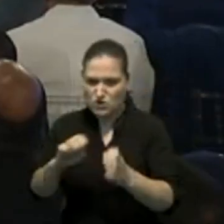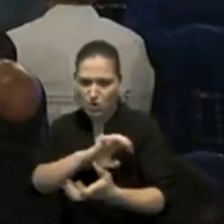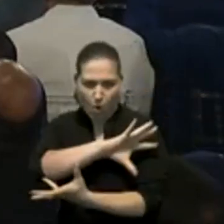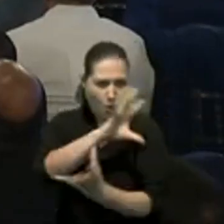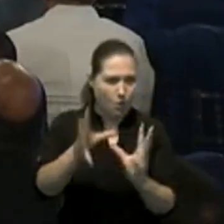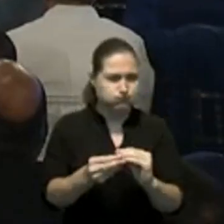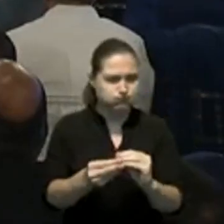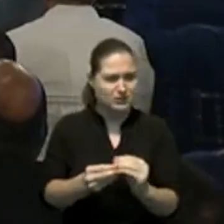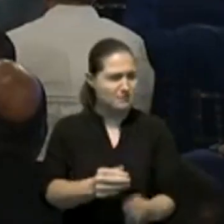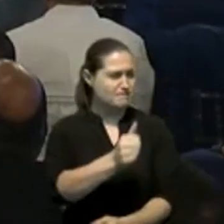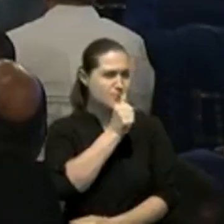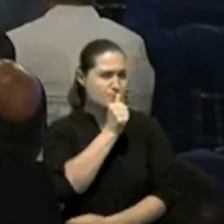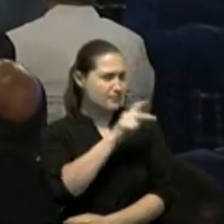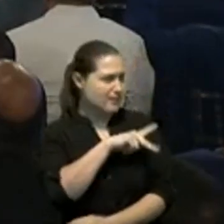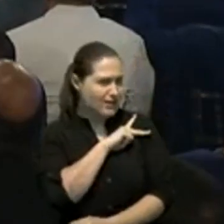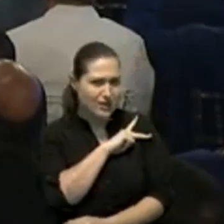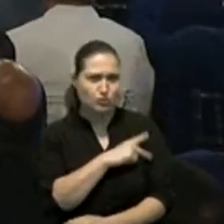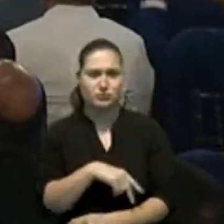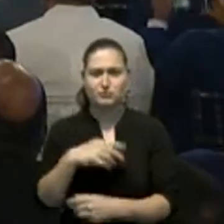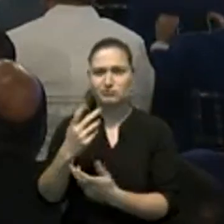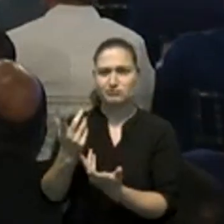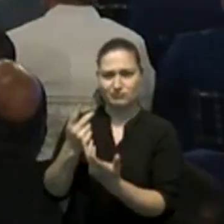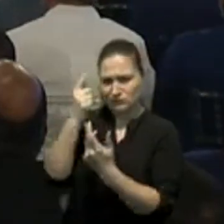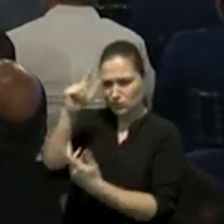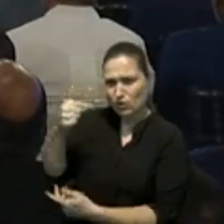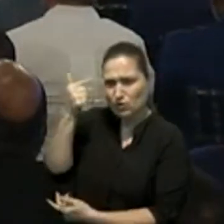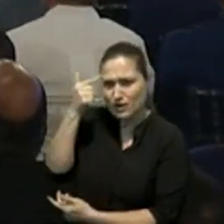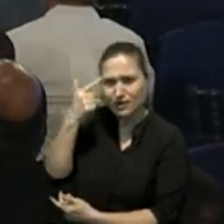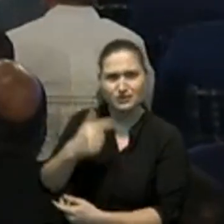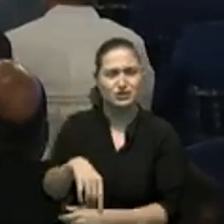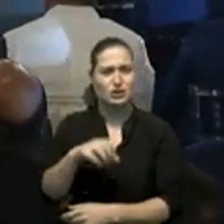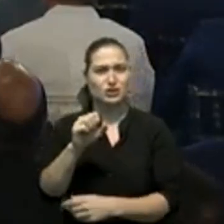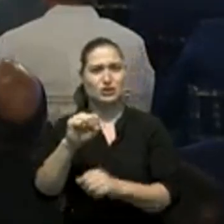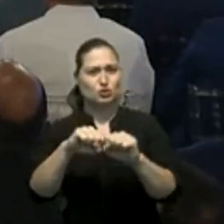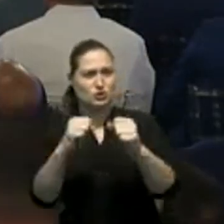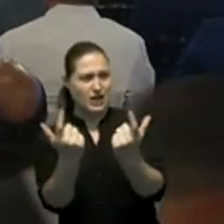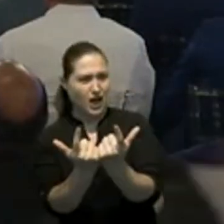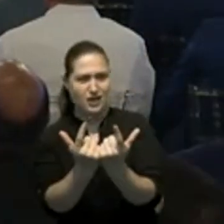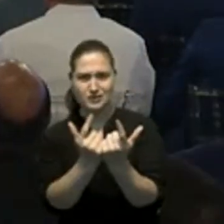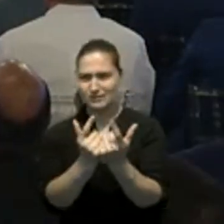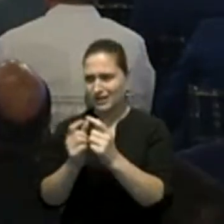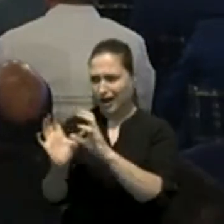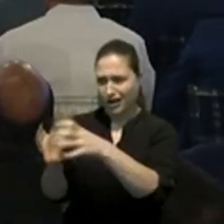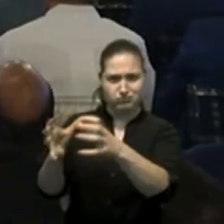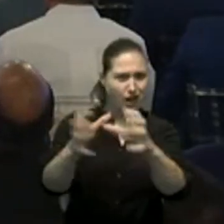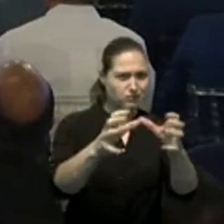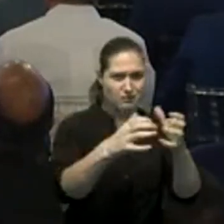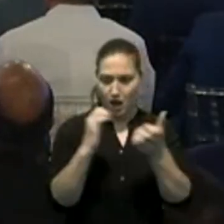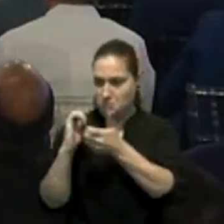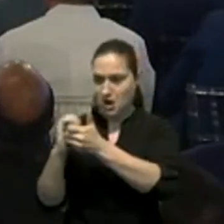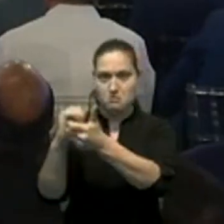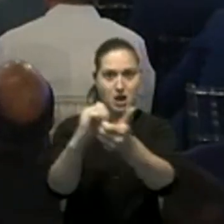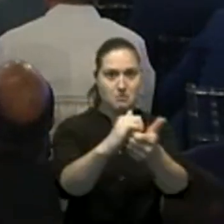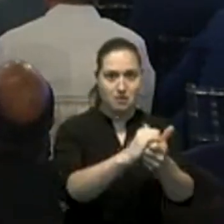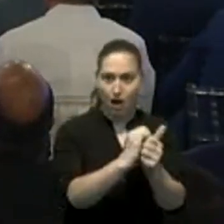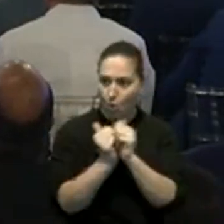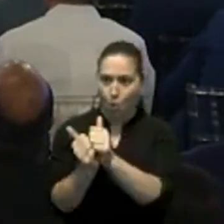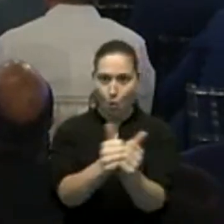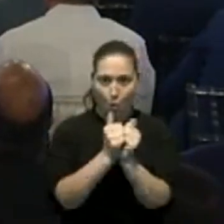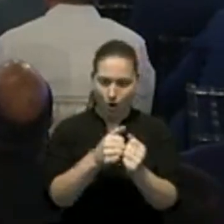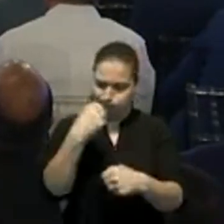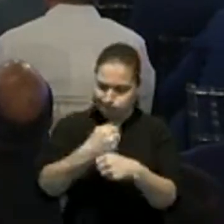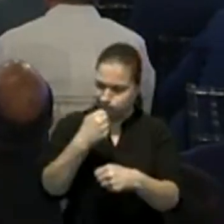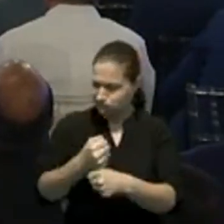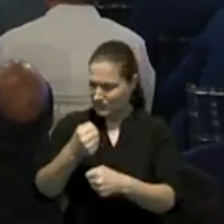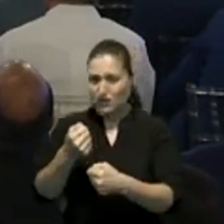vi que en qué se invertiría el dinero de la reforma, o sea, lo que va a entrar. Sencillo, esto hay